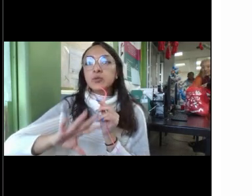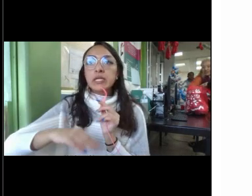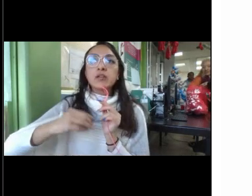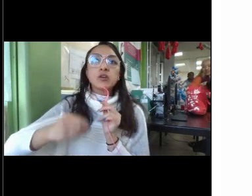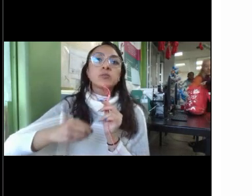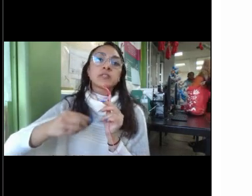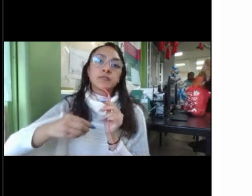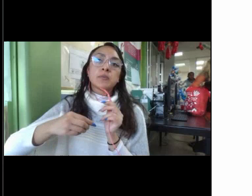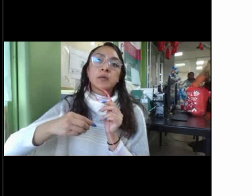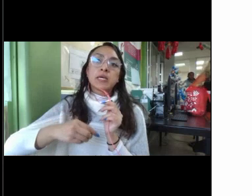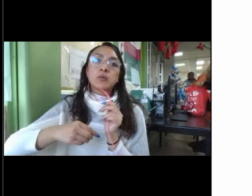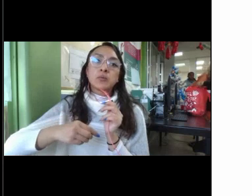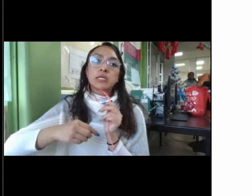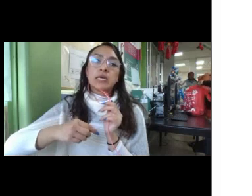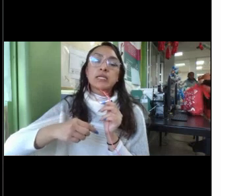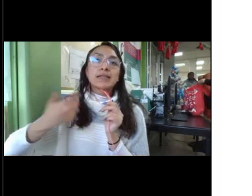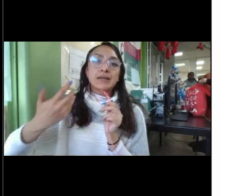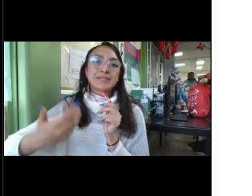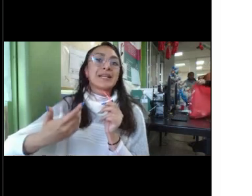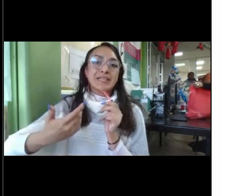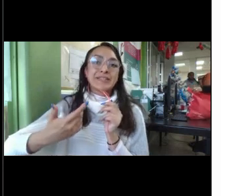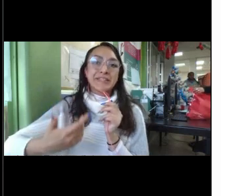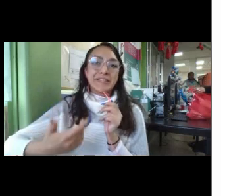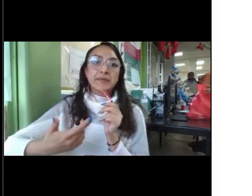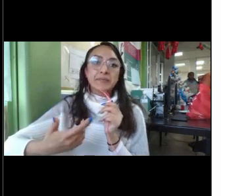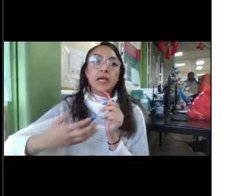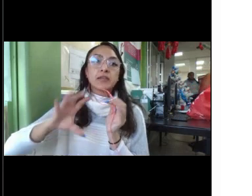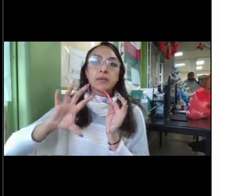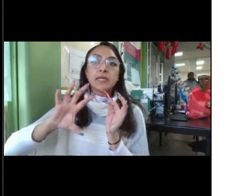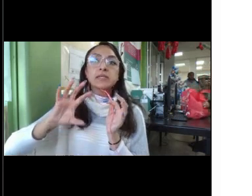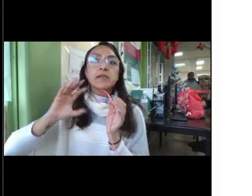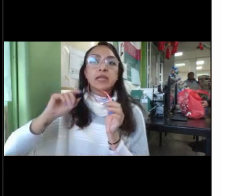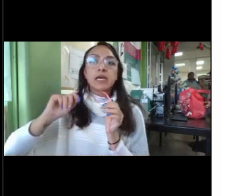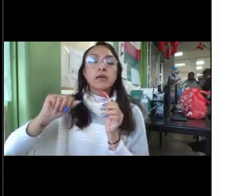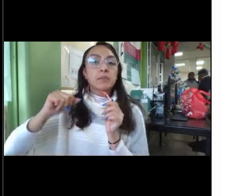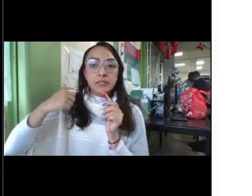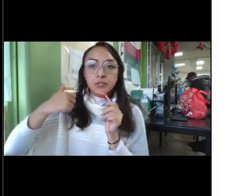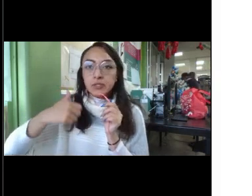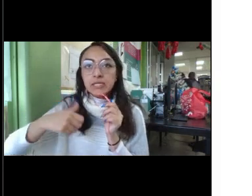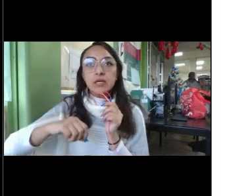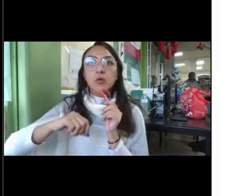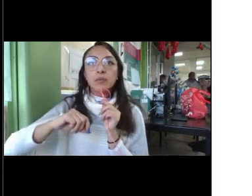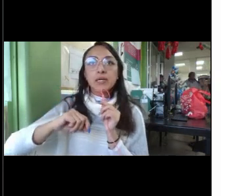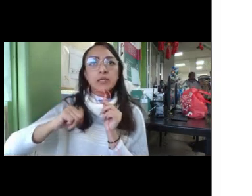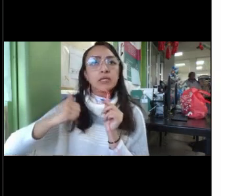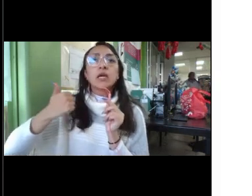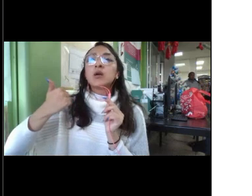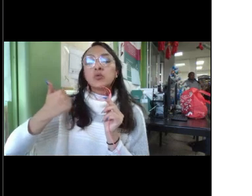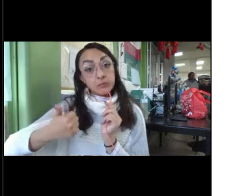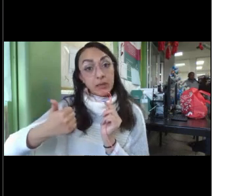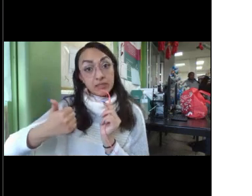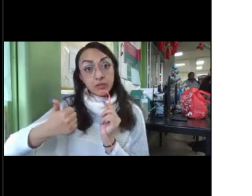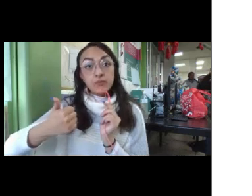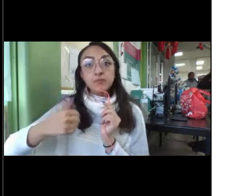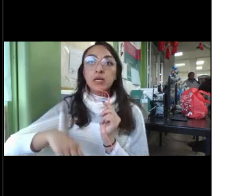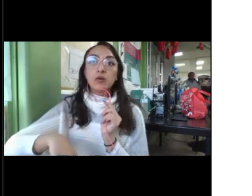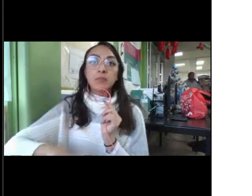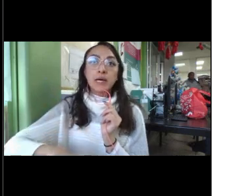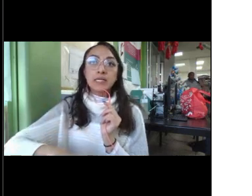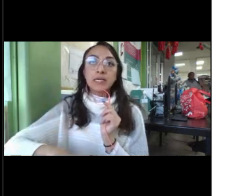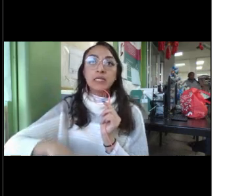una comunidad o cómo se forma una comunidad? A través de la identidad, a través de personas que comparten un